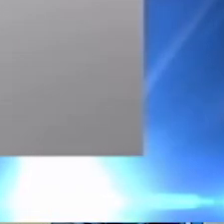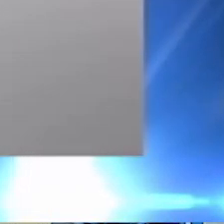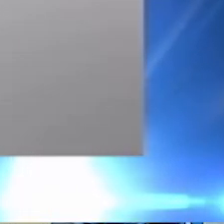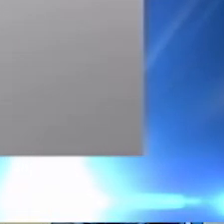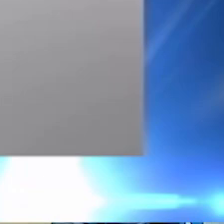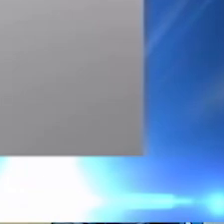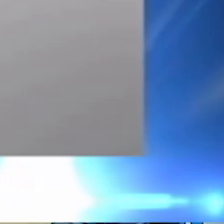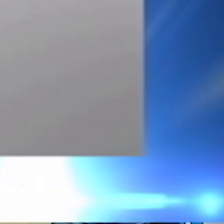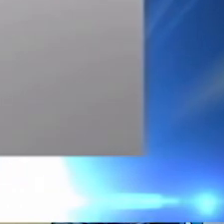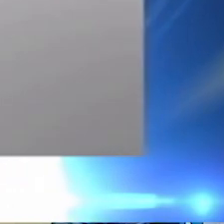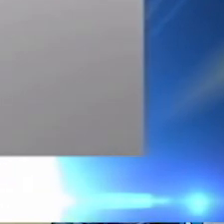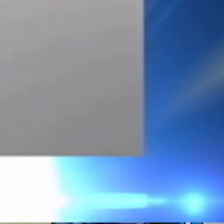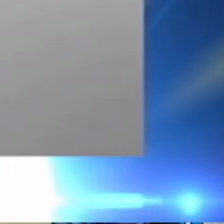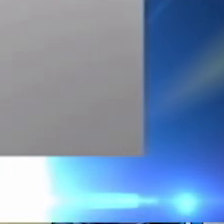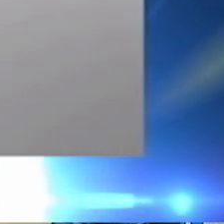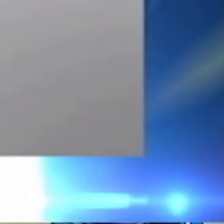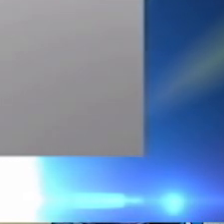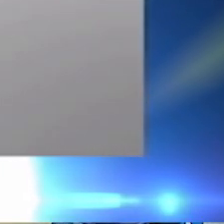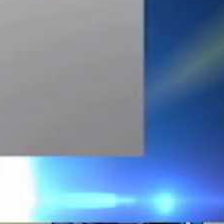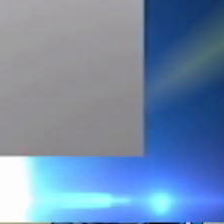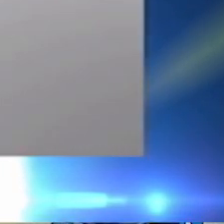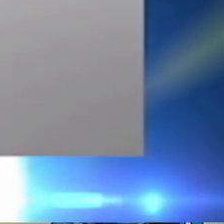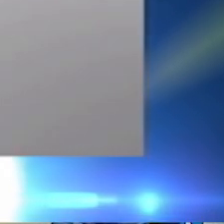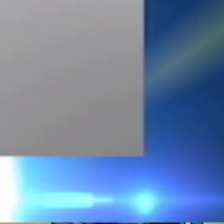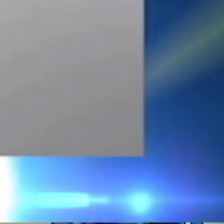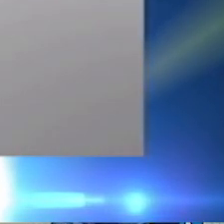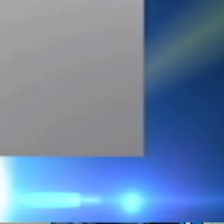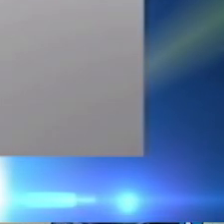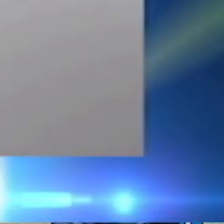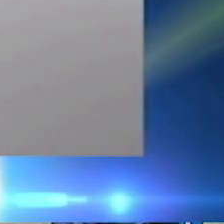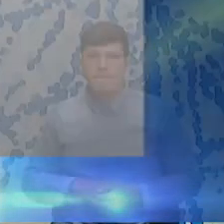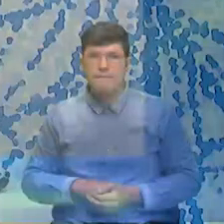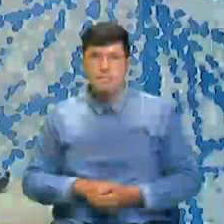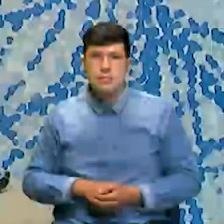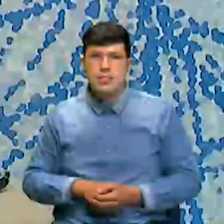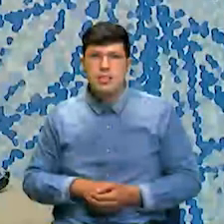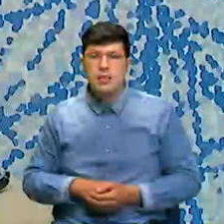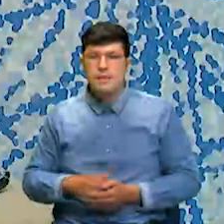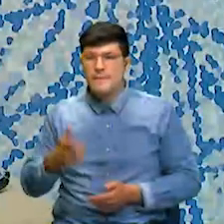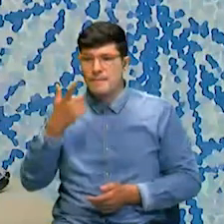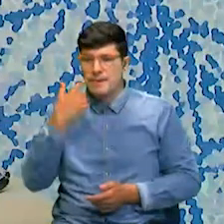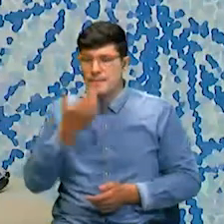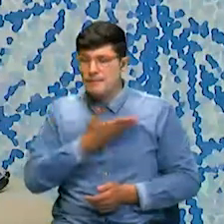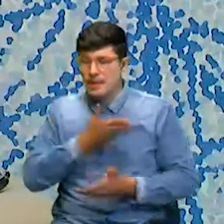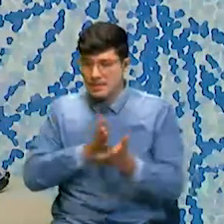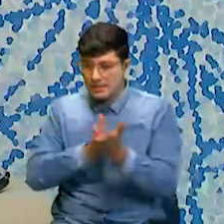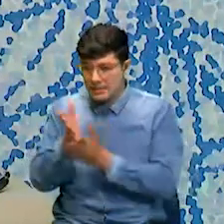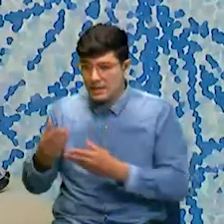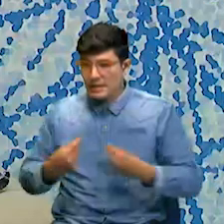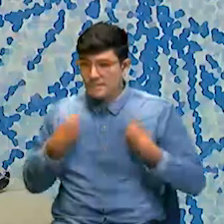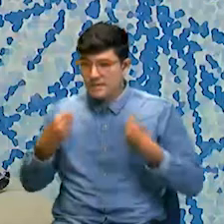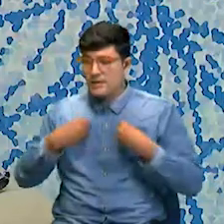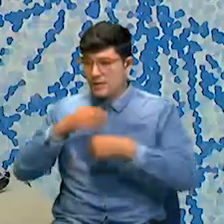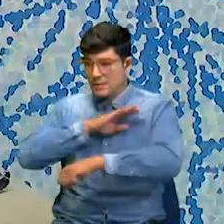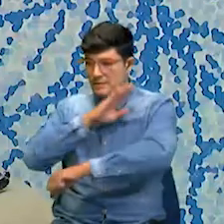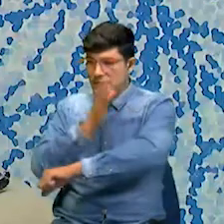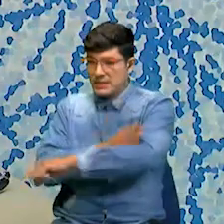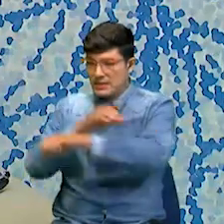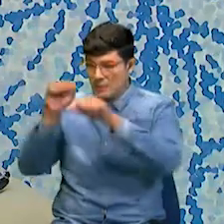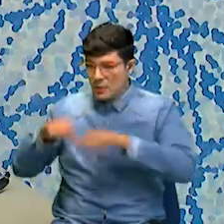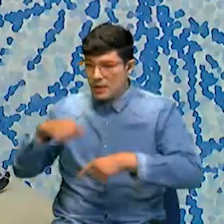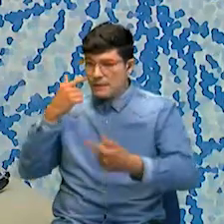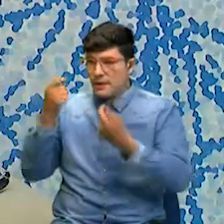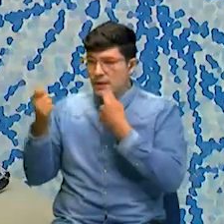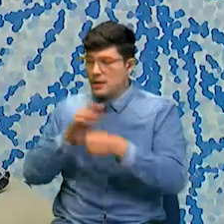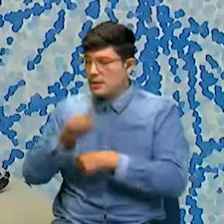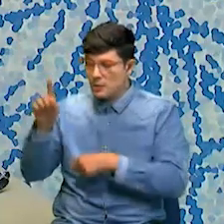Mientras los señores estén vivos y puedan disponer de sus bienes y tengan capacidad, deben administrarlos, no